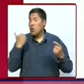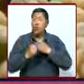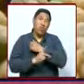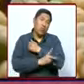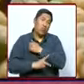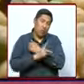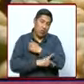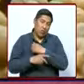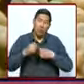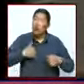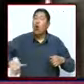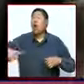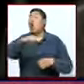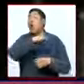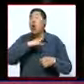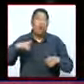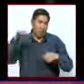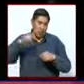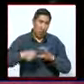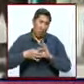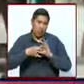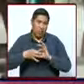países.